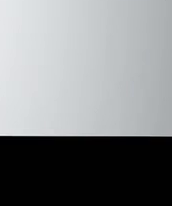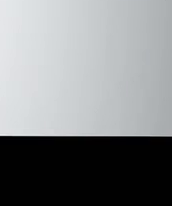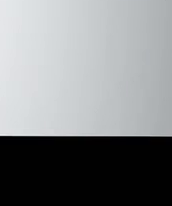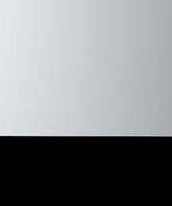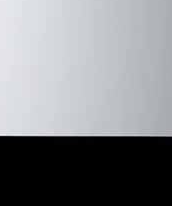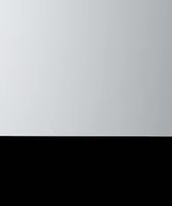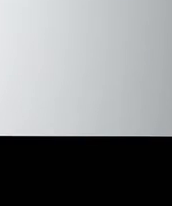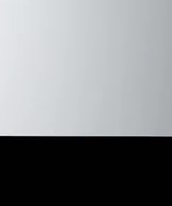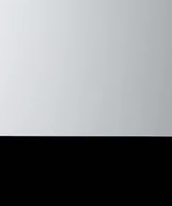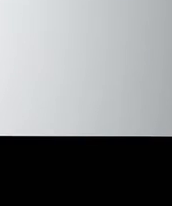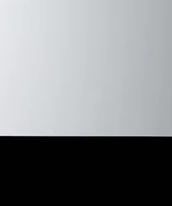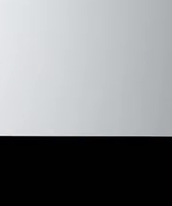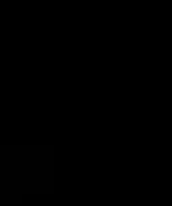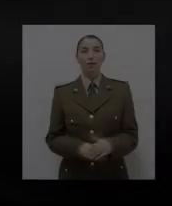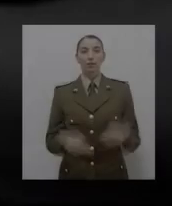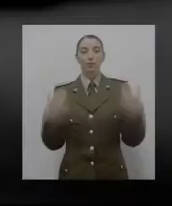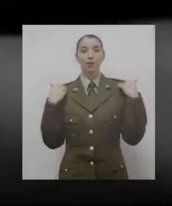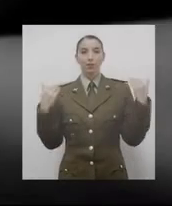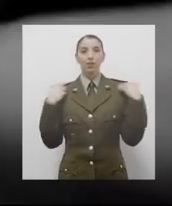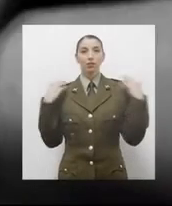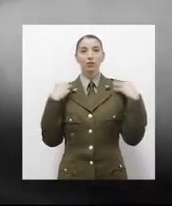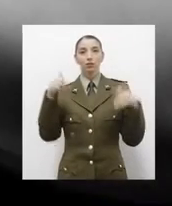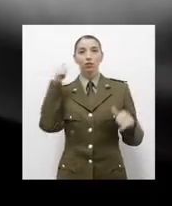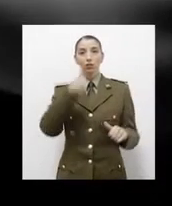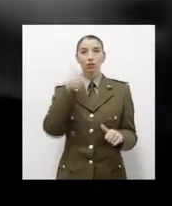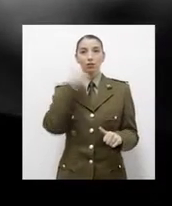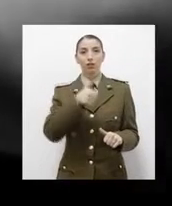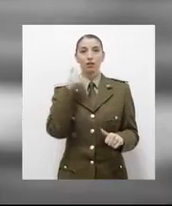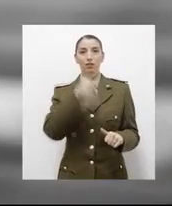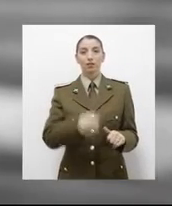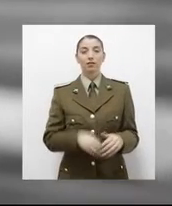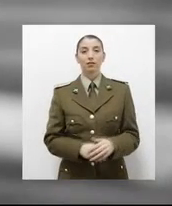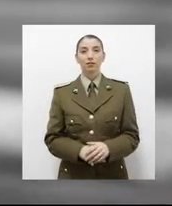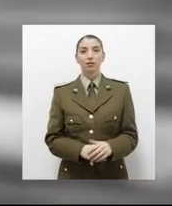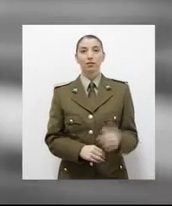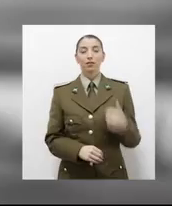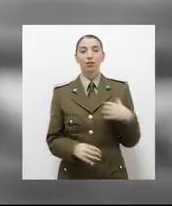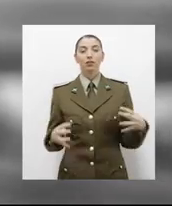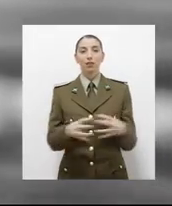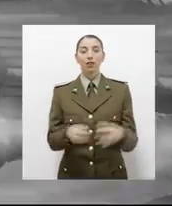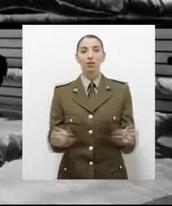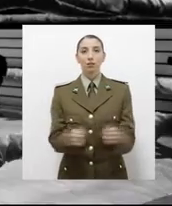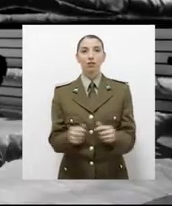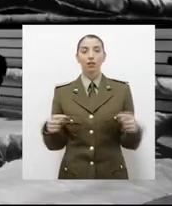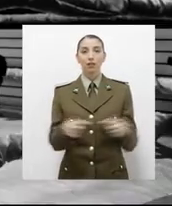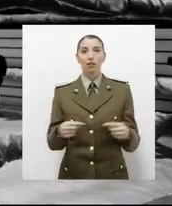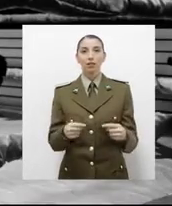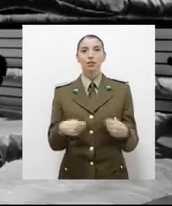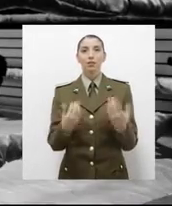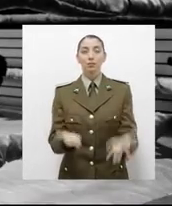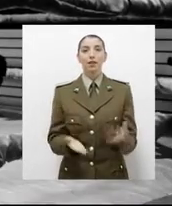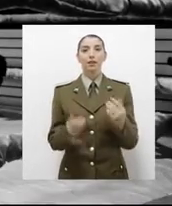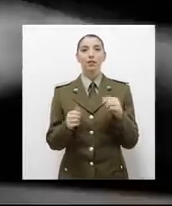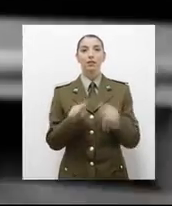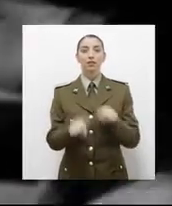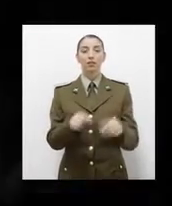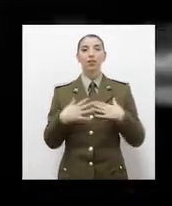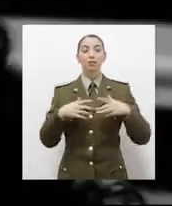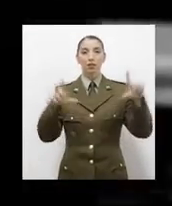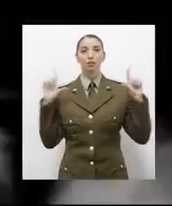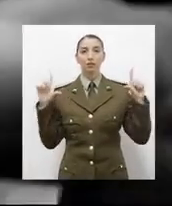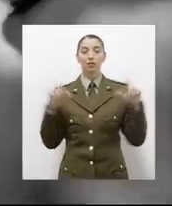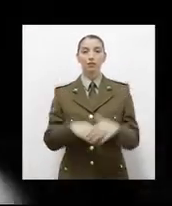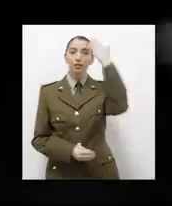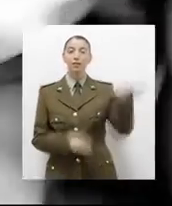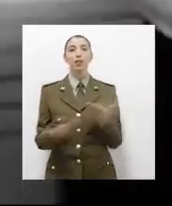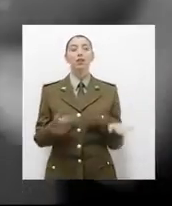Disfruta sus cuatro aromas. Practico todos los días. Yo peleo con rivales para defender mi